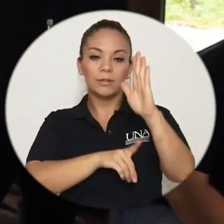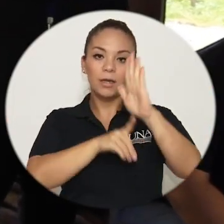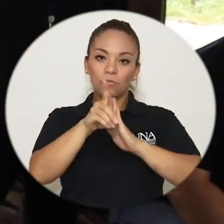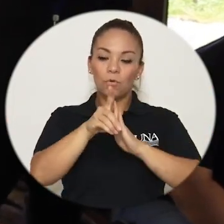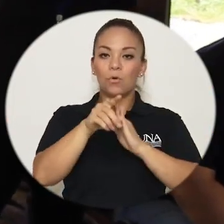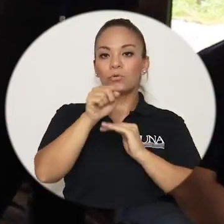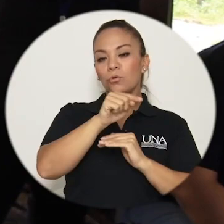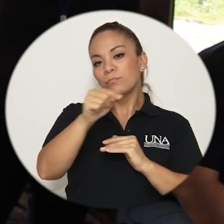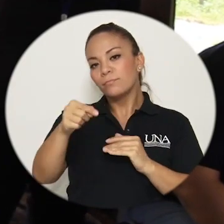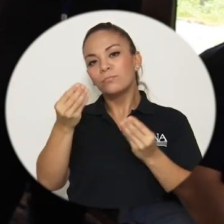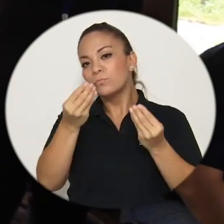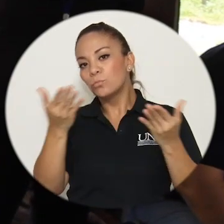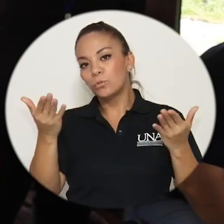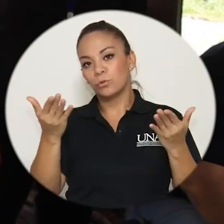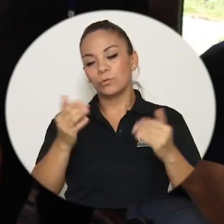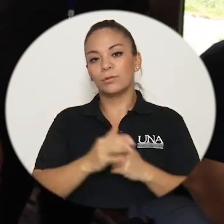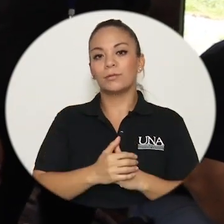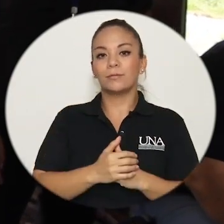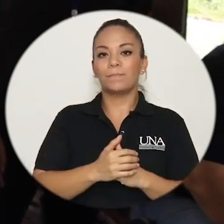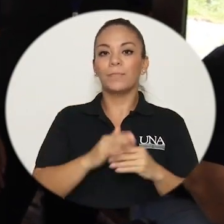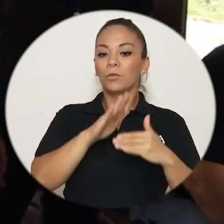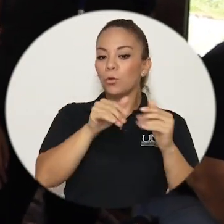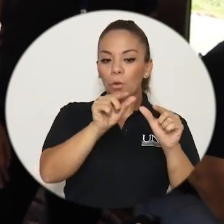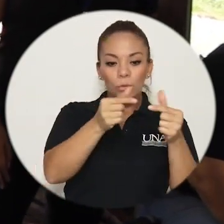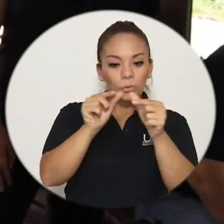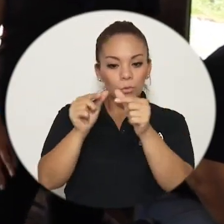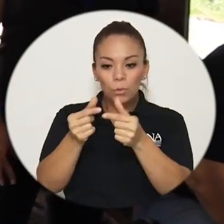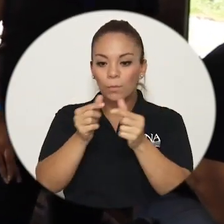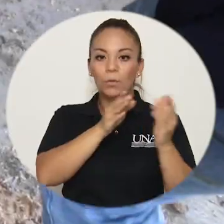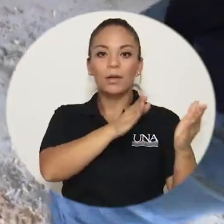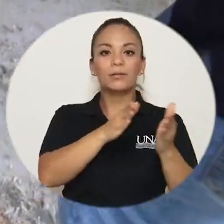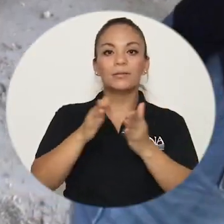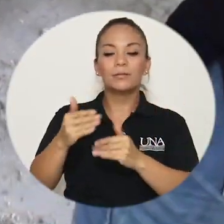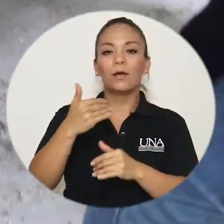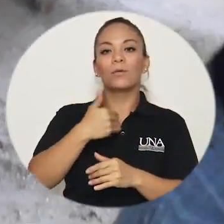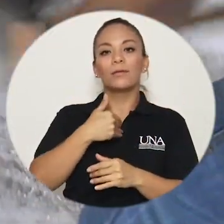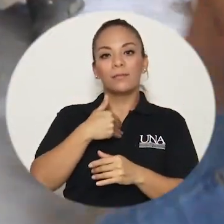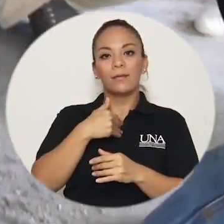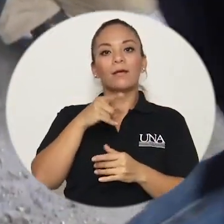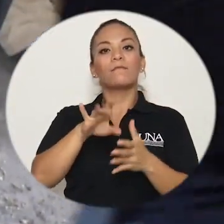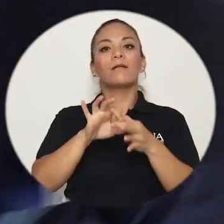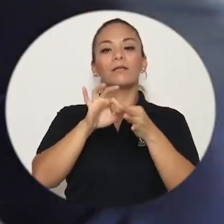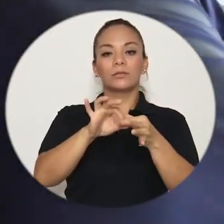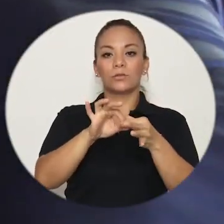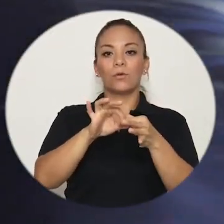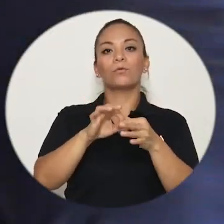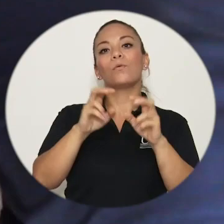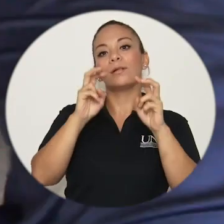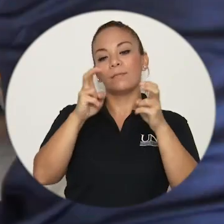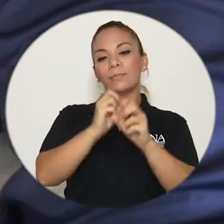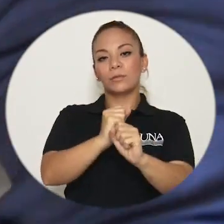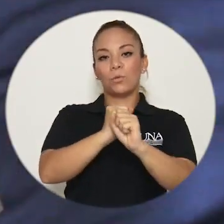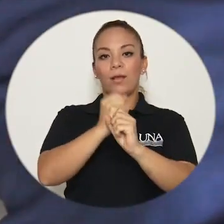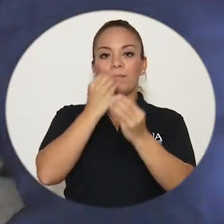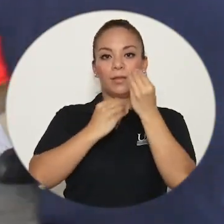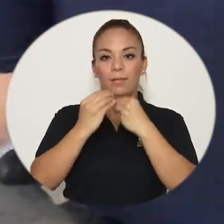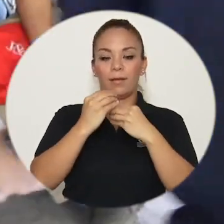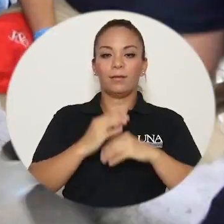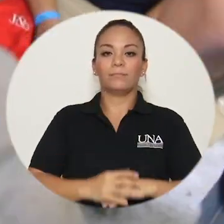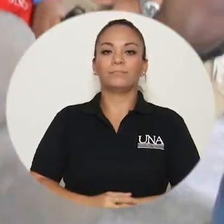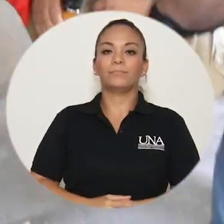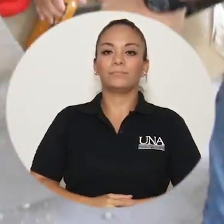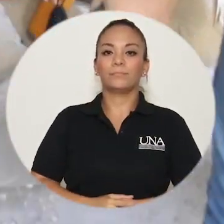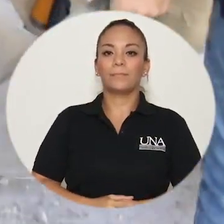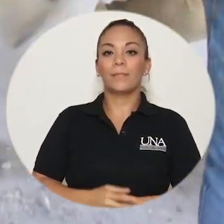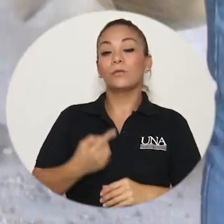asociaciones de desarrollo, en fin, todo grupo organizado que tenga que ver con el tema de seguridad alimentaria. En